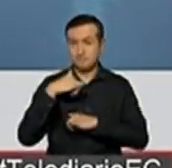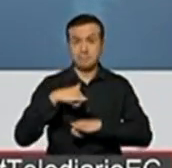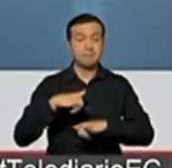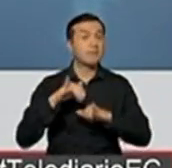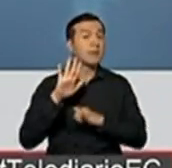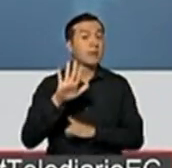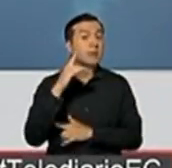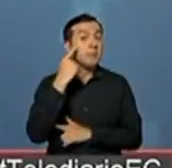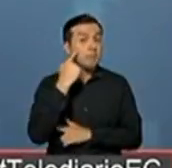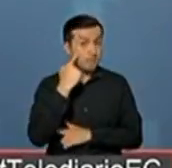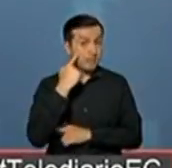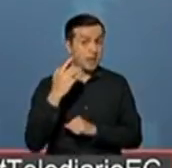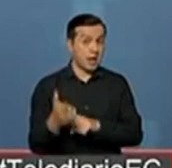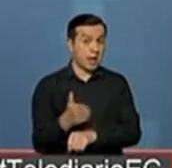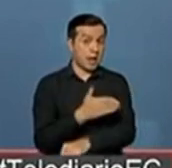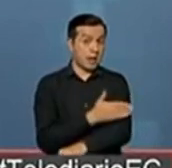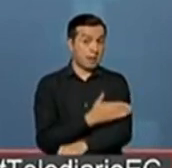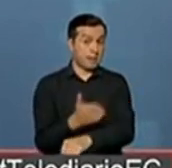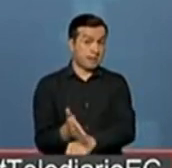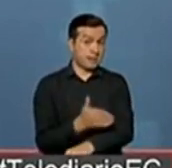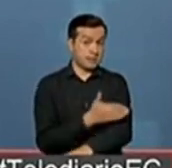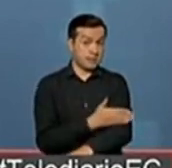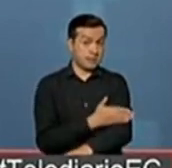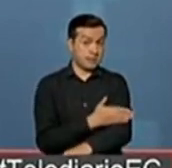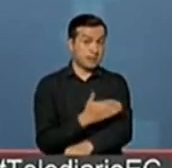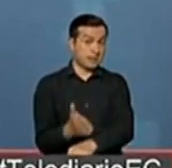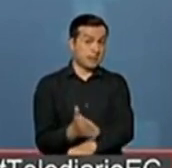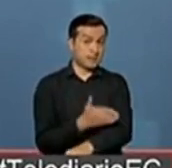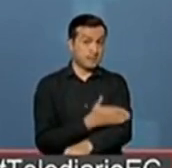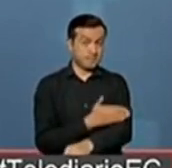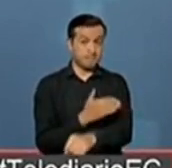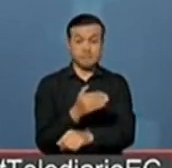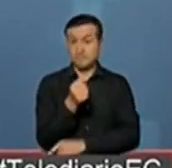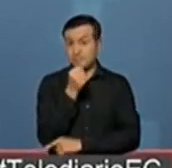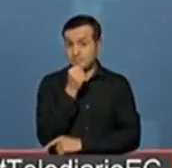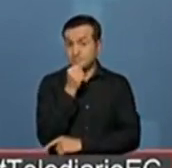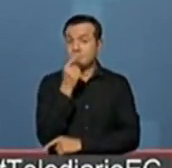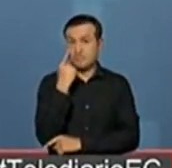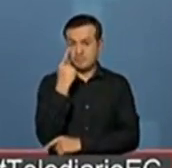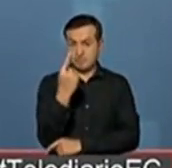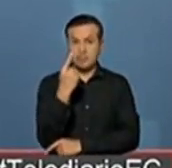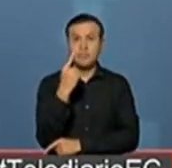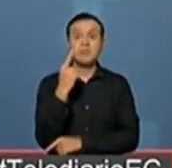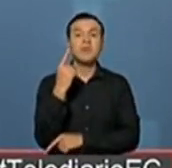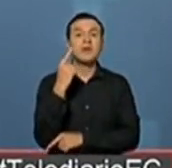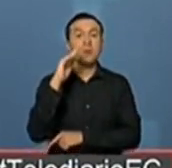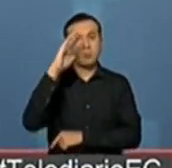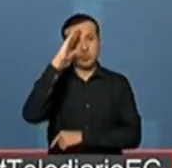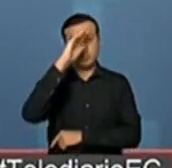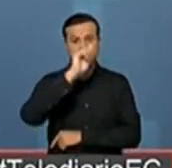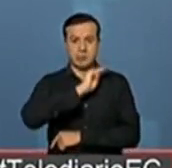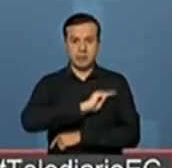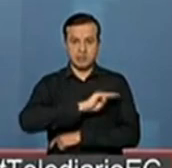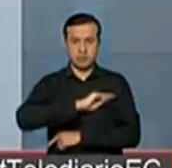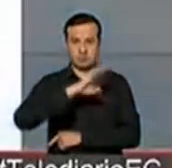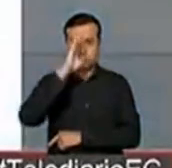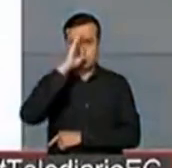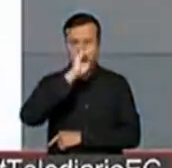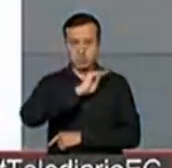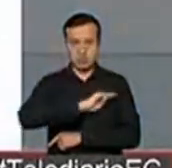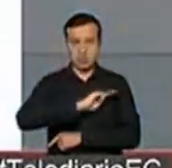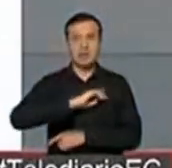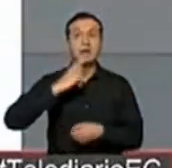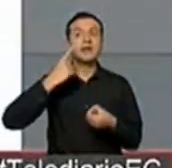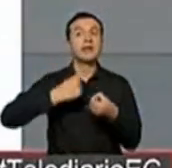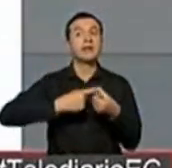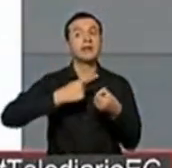a revisar, antes de saludar ya con nuestro siguiente invitado, la información que nos brinda la Agencia Metropolitana de Tránsito en la